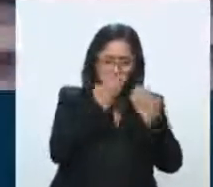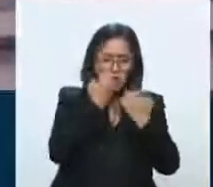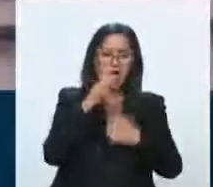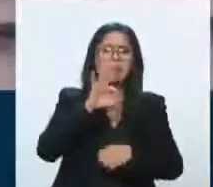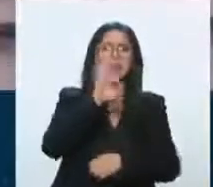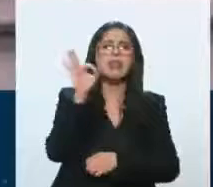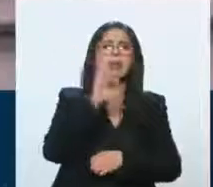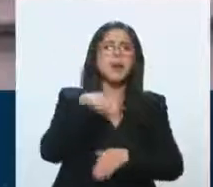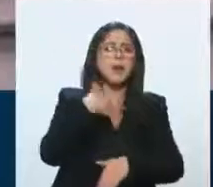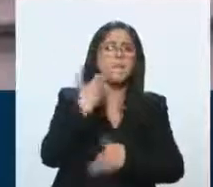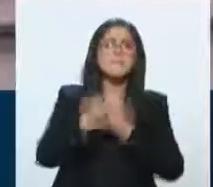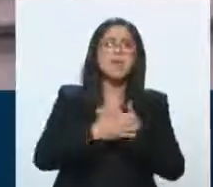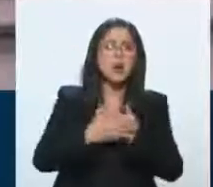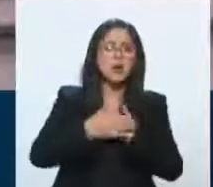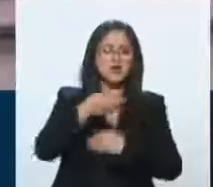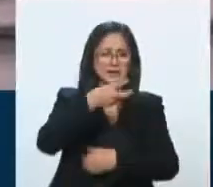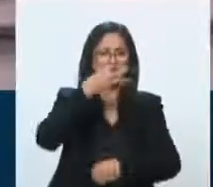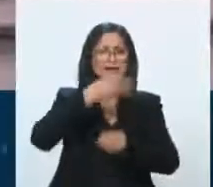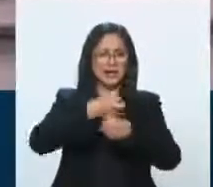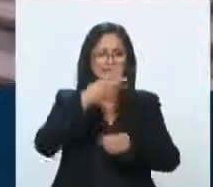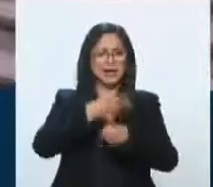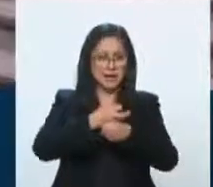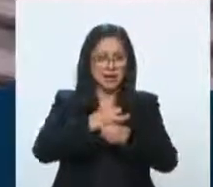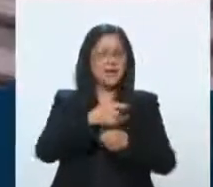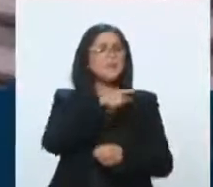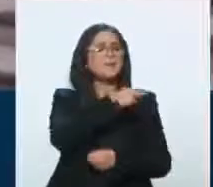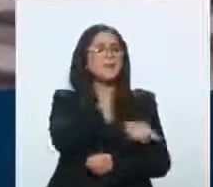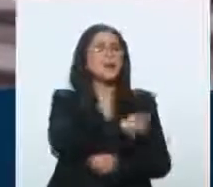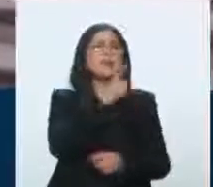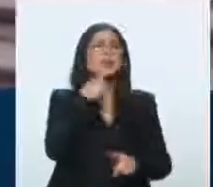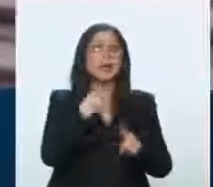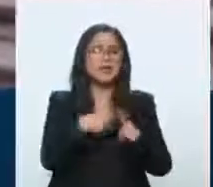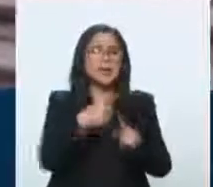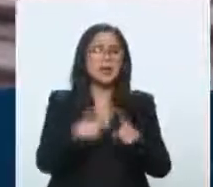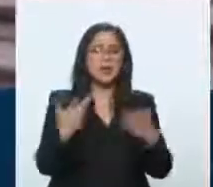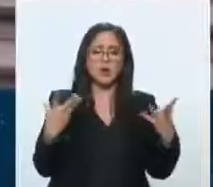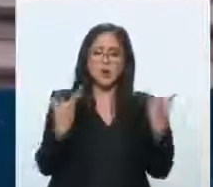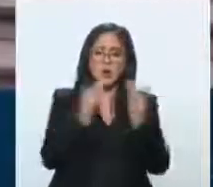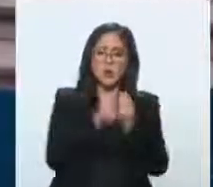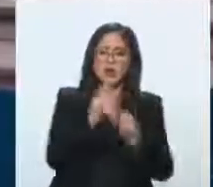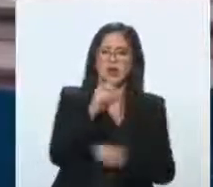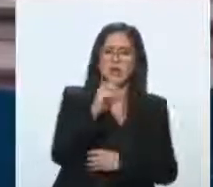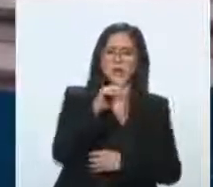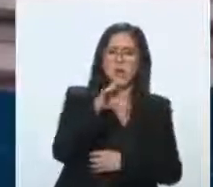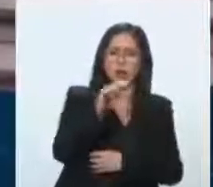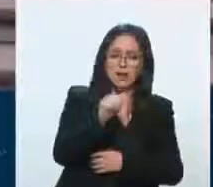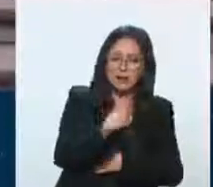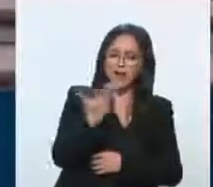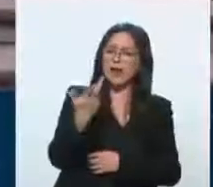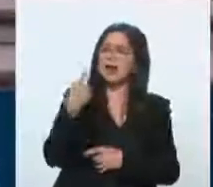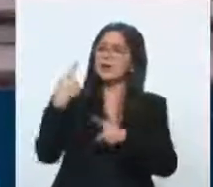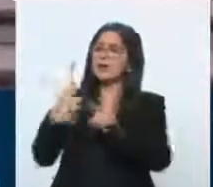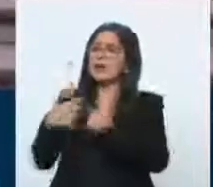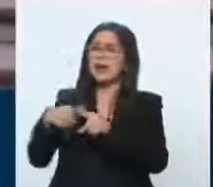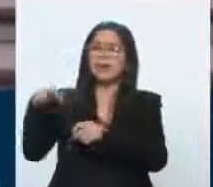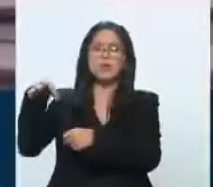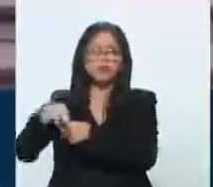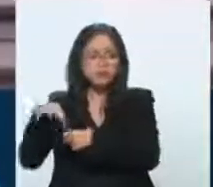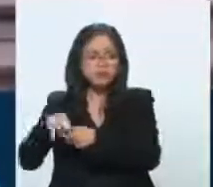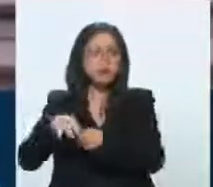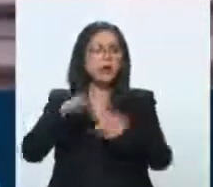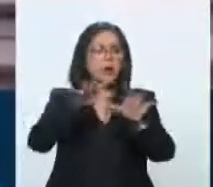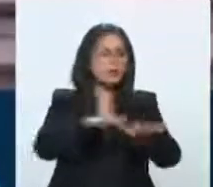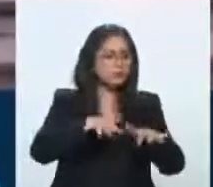prácticamente pues parte de cualquier principio democrático de por qué en sistemas electorales, tanto parlamentarios